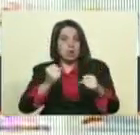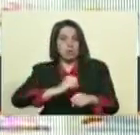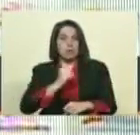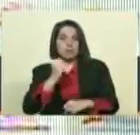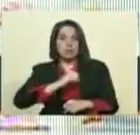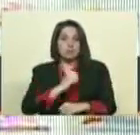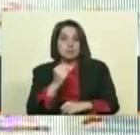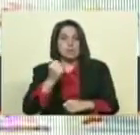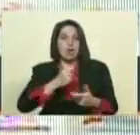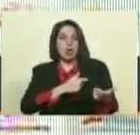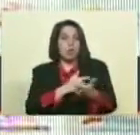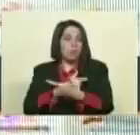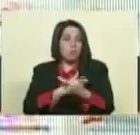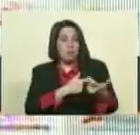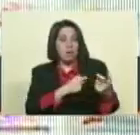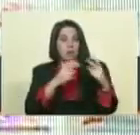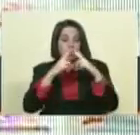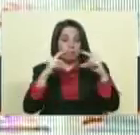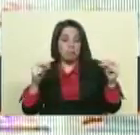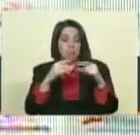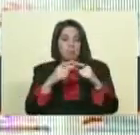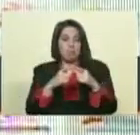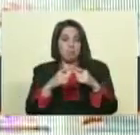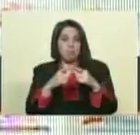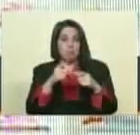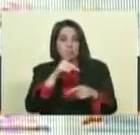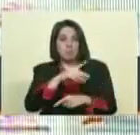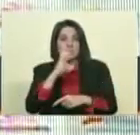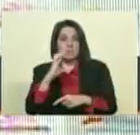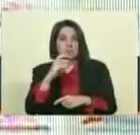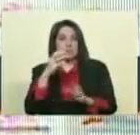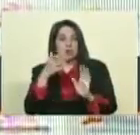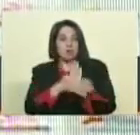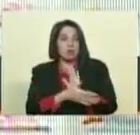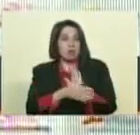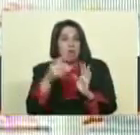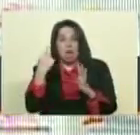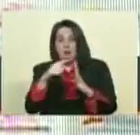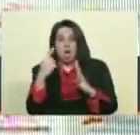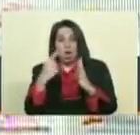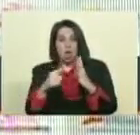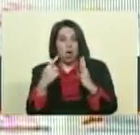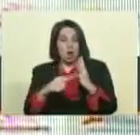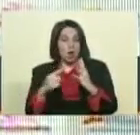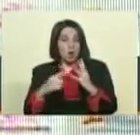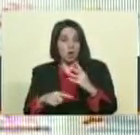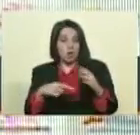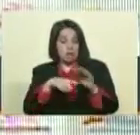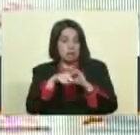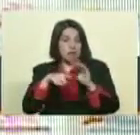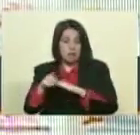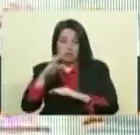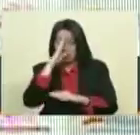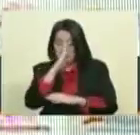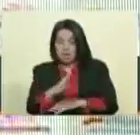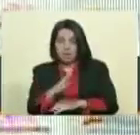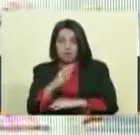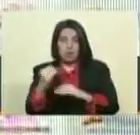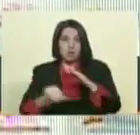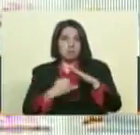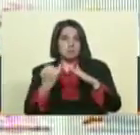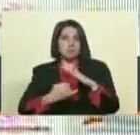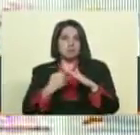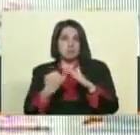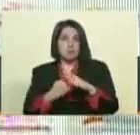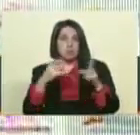de bomberos, de protección civil, del CICPC, y además su ingreso directo a la institución con la nueva